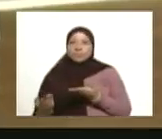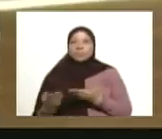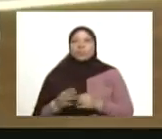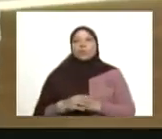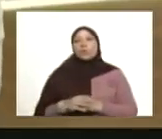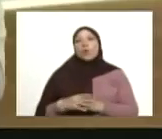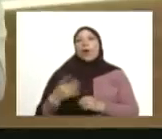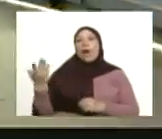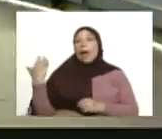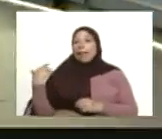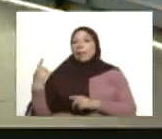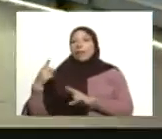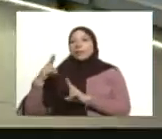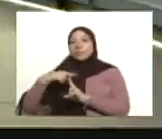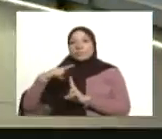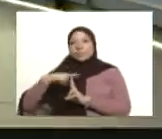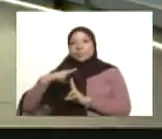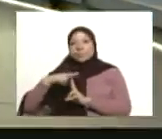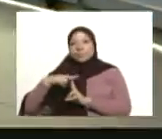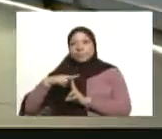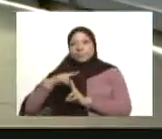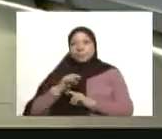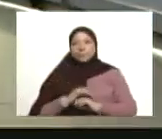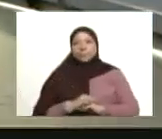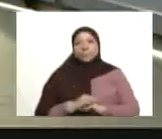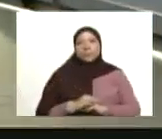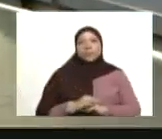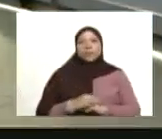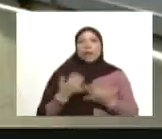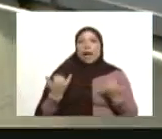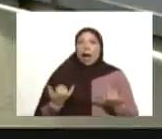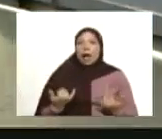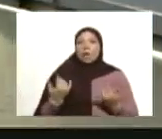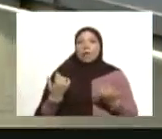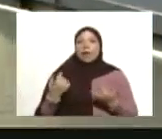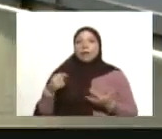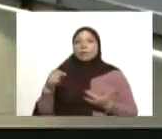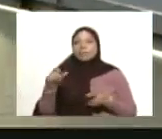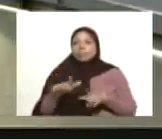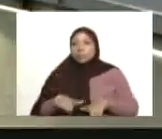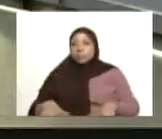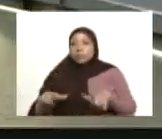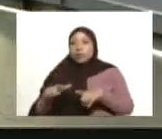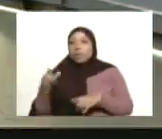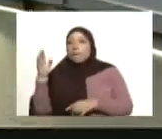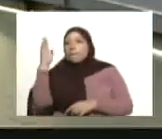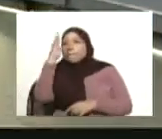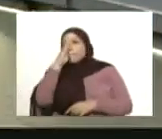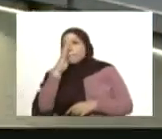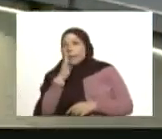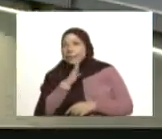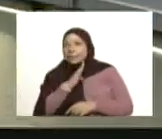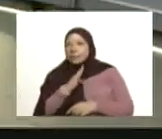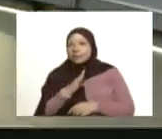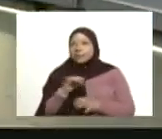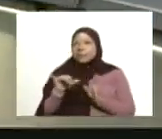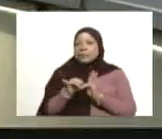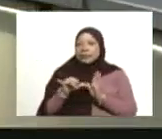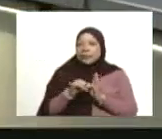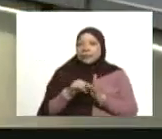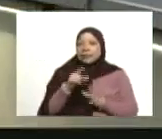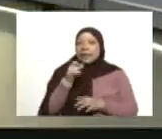del Táchira. Ahora vamos directo a Santa Elena de Guairén. Buenas noches, mi